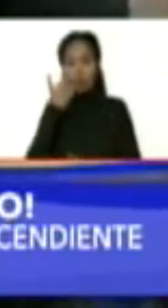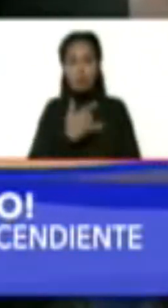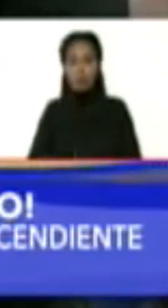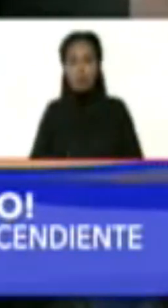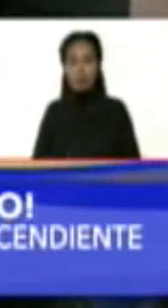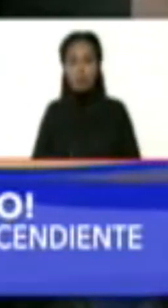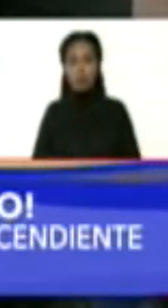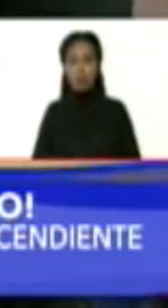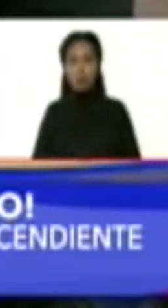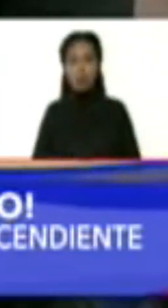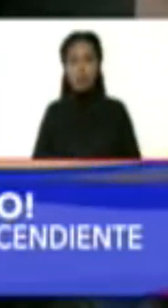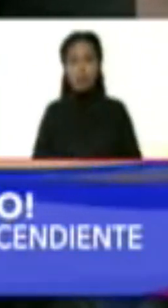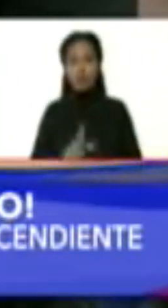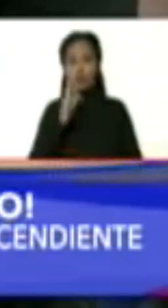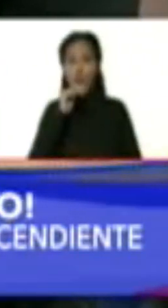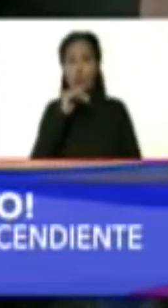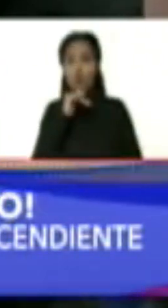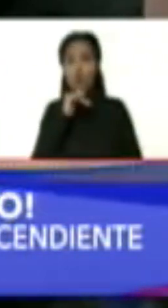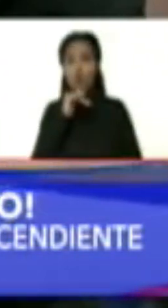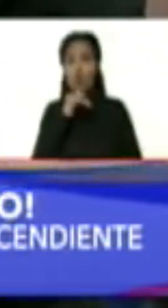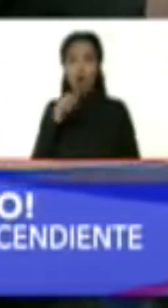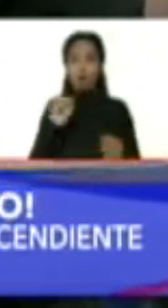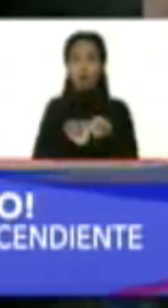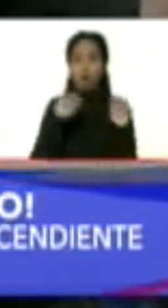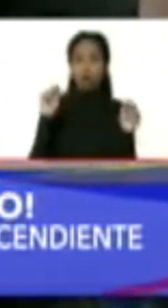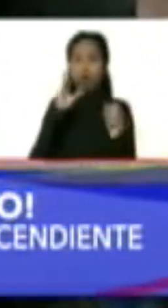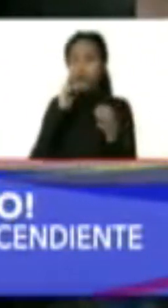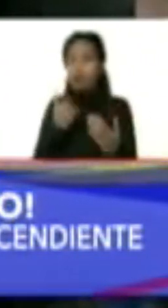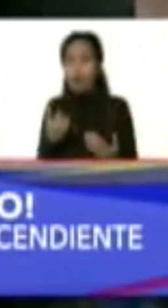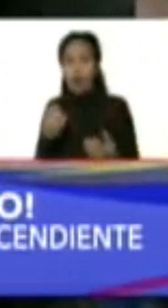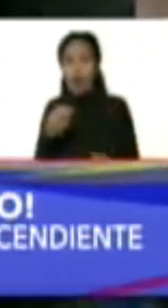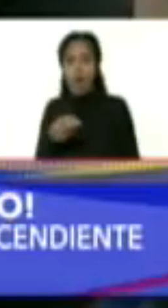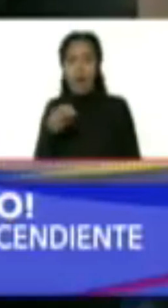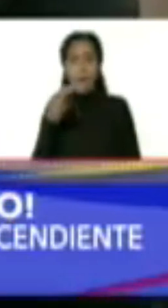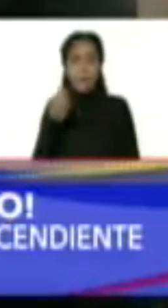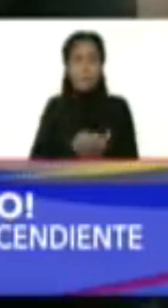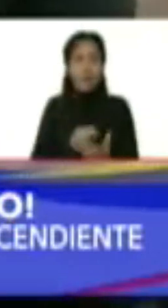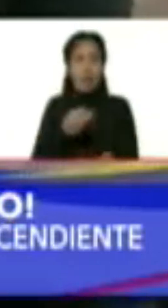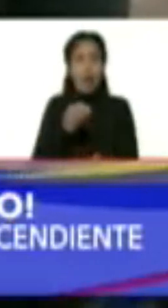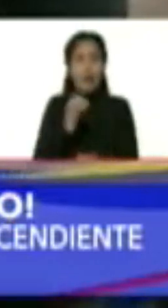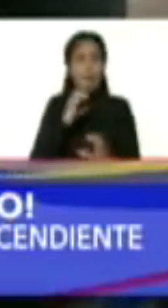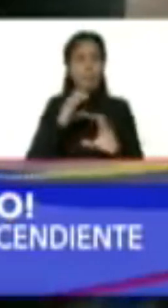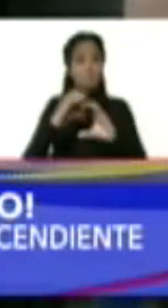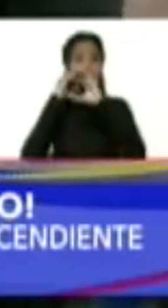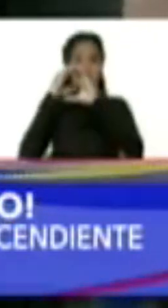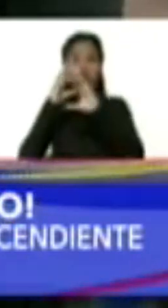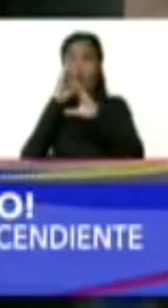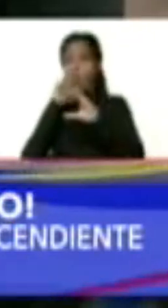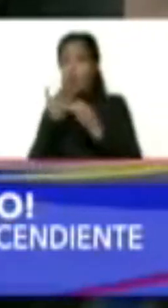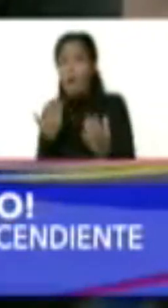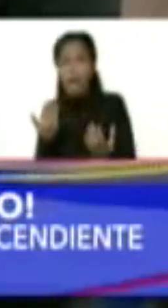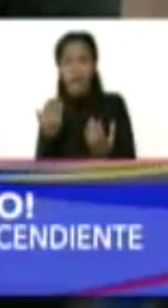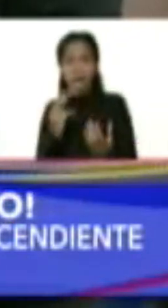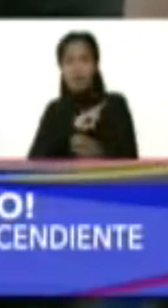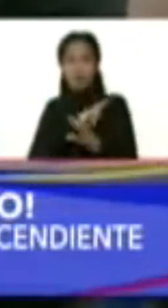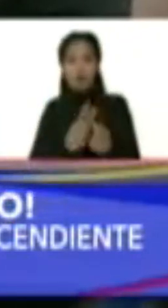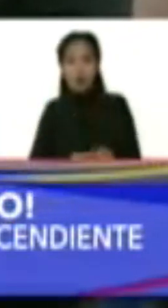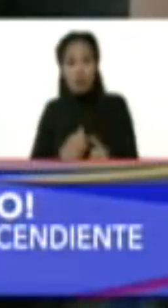bombe atomique. No tenemos bomba atómica. Nous pas gain missile. No tenemos misiles. Force nous. nuestra